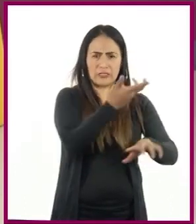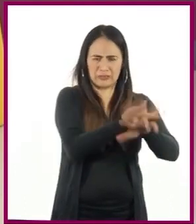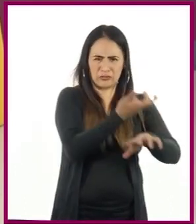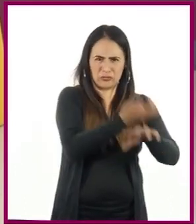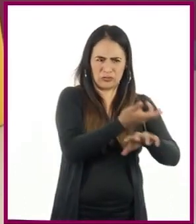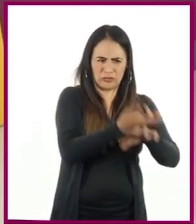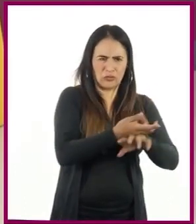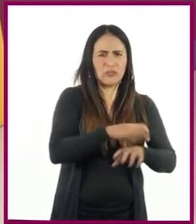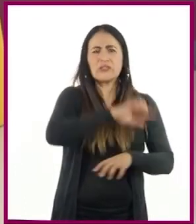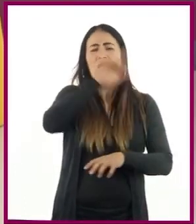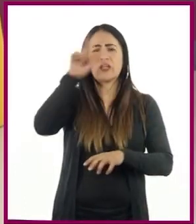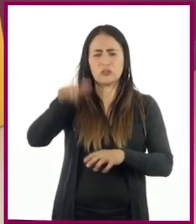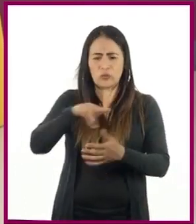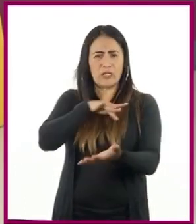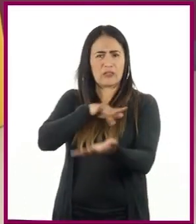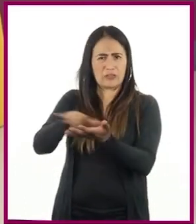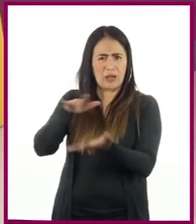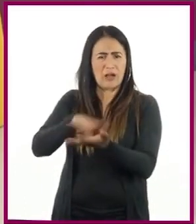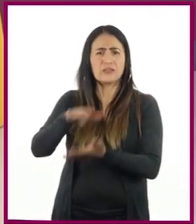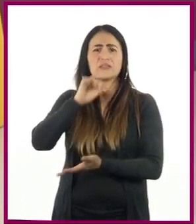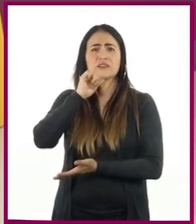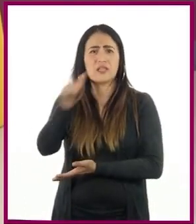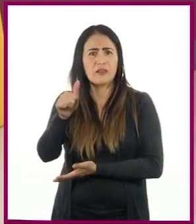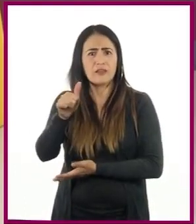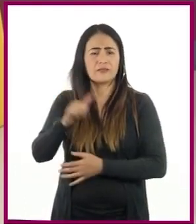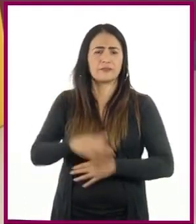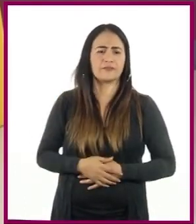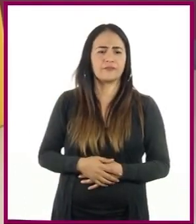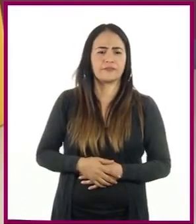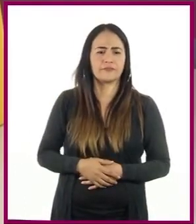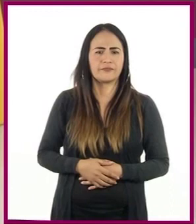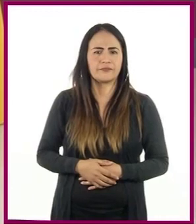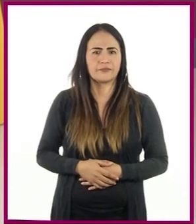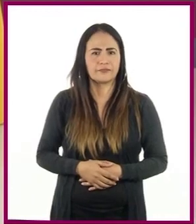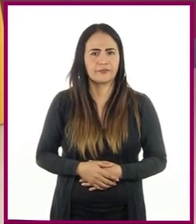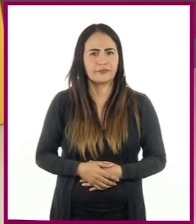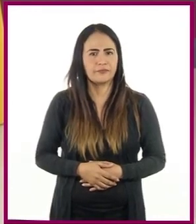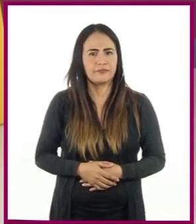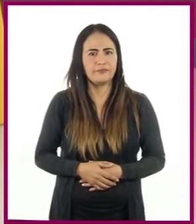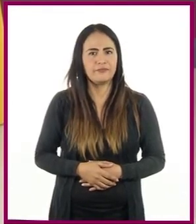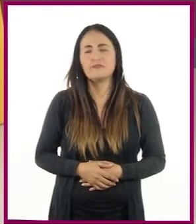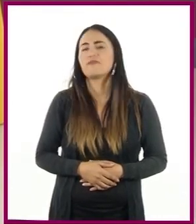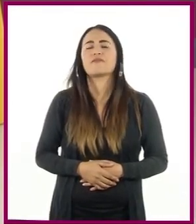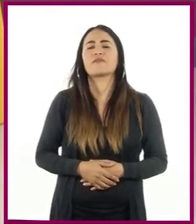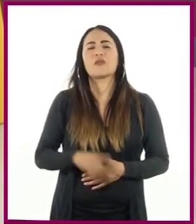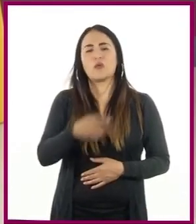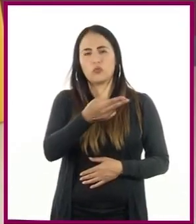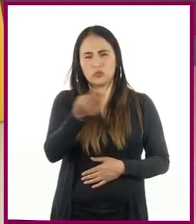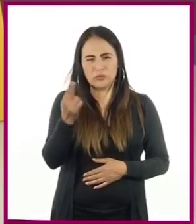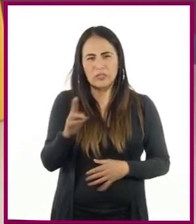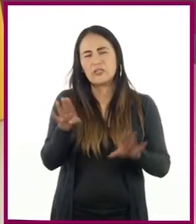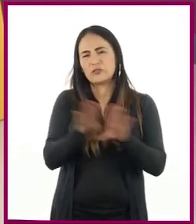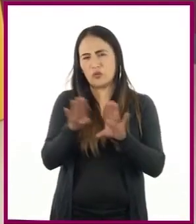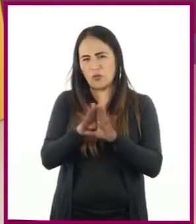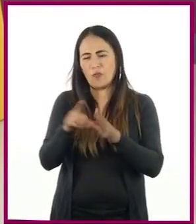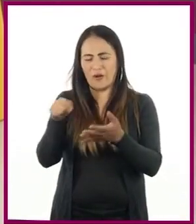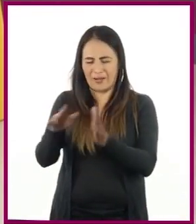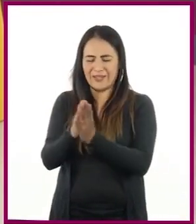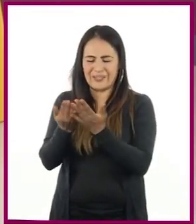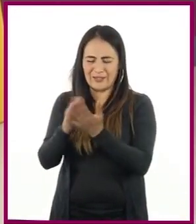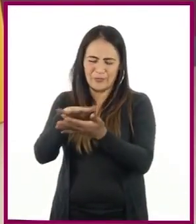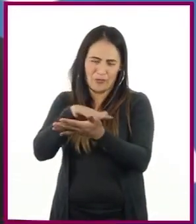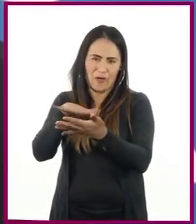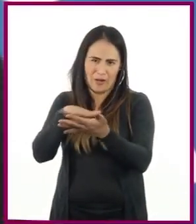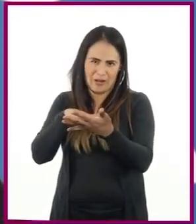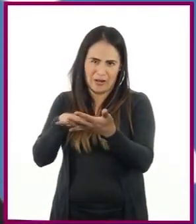pronunció en contra de esta invasión? Para resolver el reto de la sesión, no duden en apoyarse en su libro de texto.